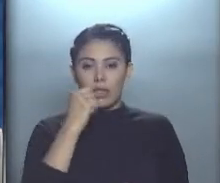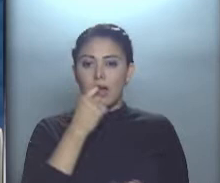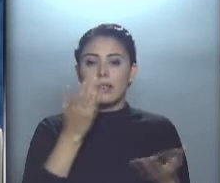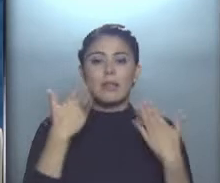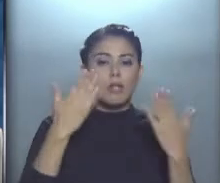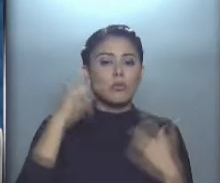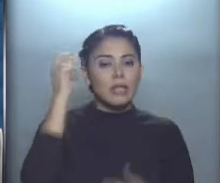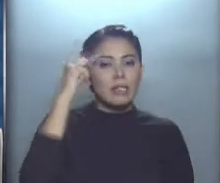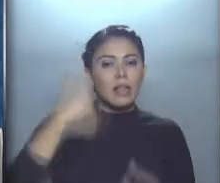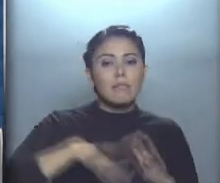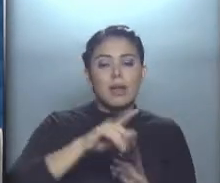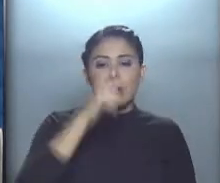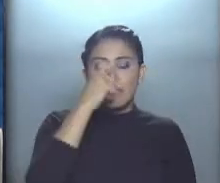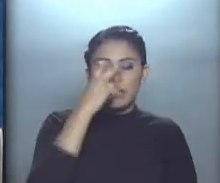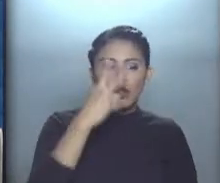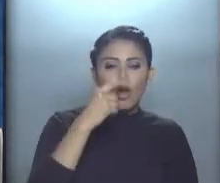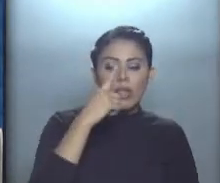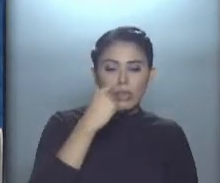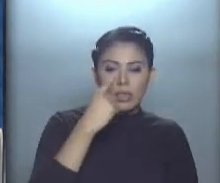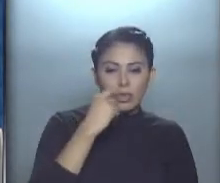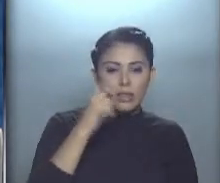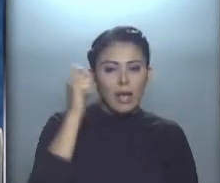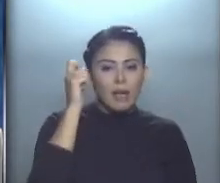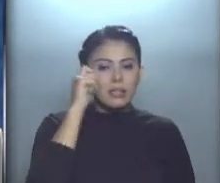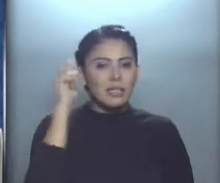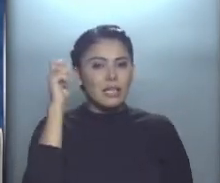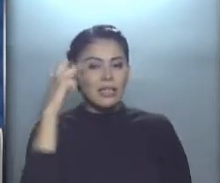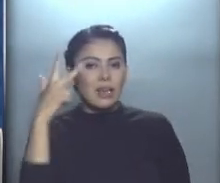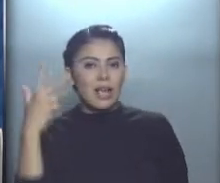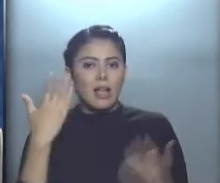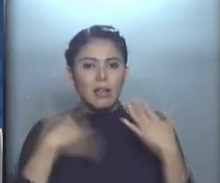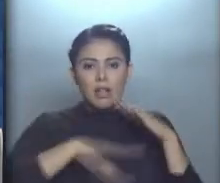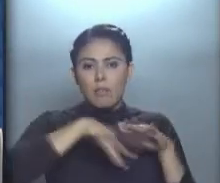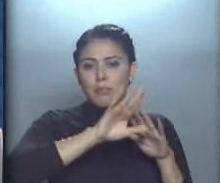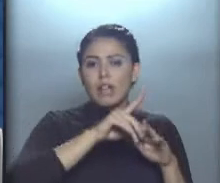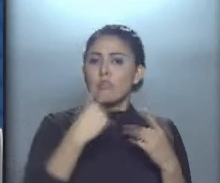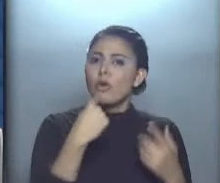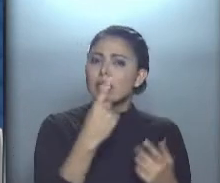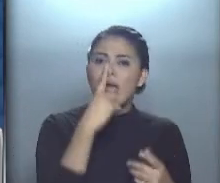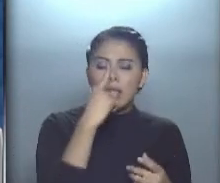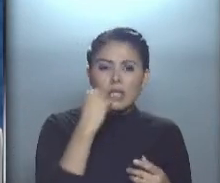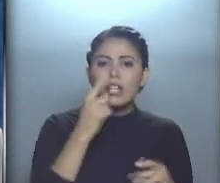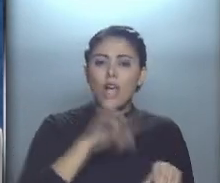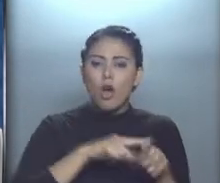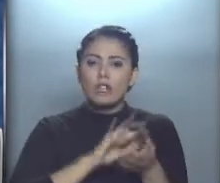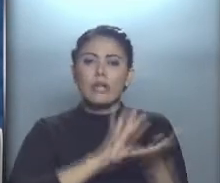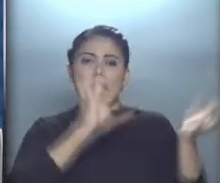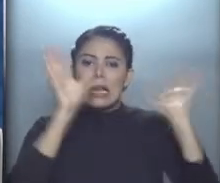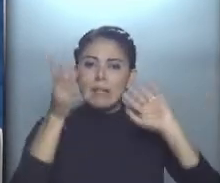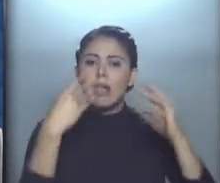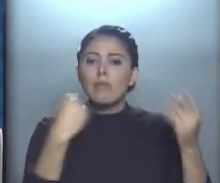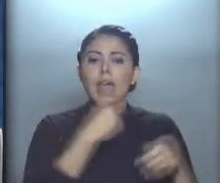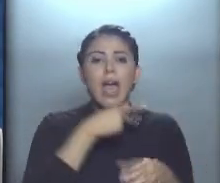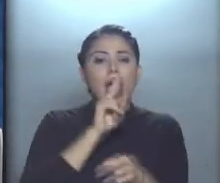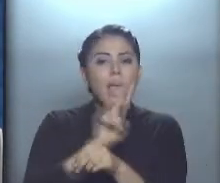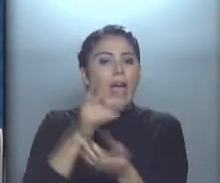grados, 22 días en el mes de enero de superior a 33 grados, le puedo decir cada día y cada hora respecto a la temperatura para tener un sistema de